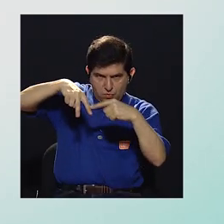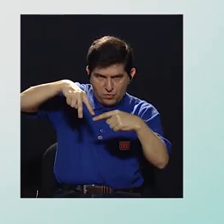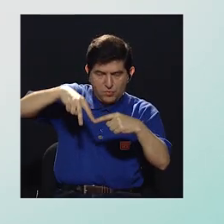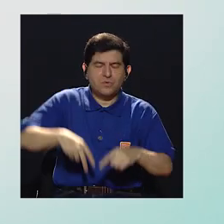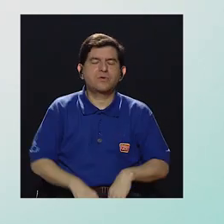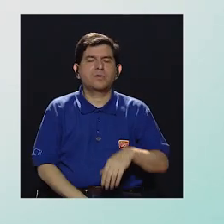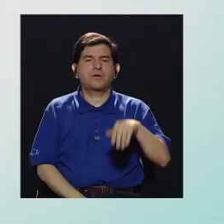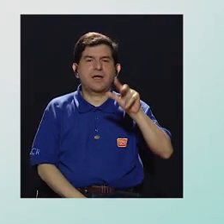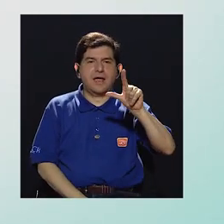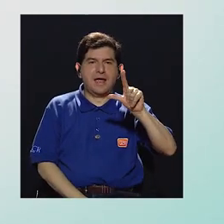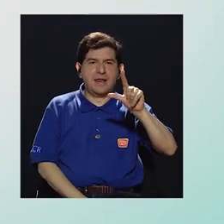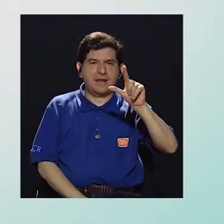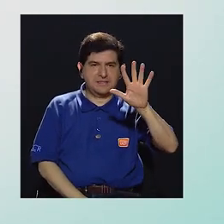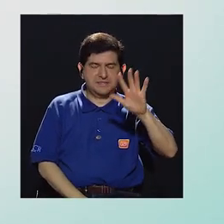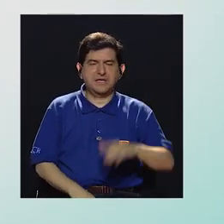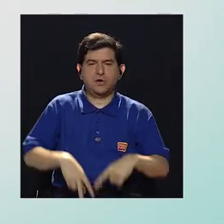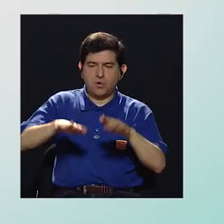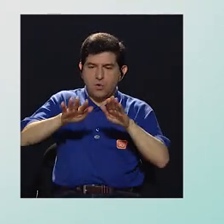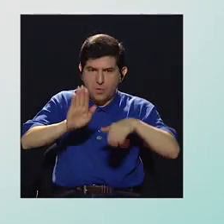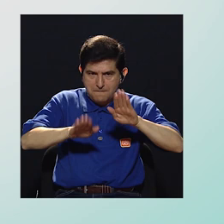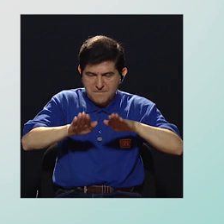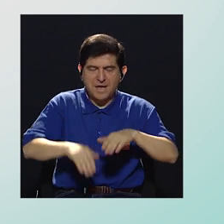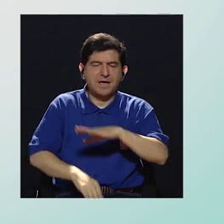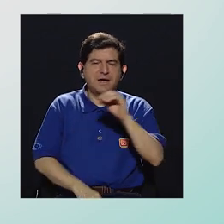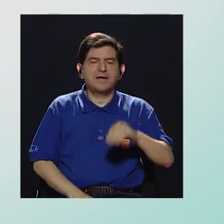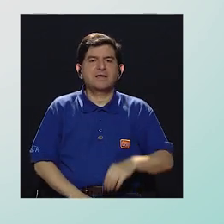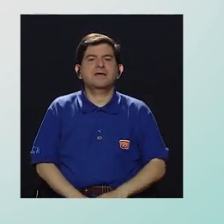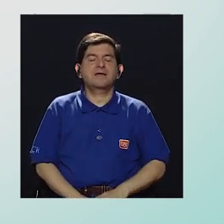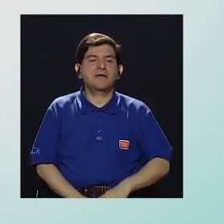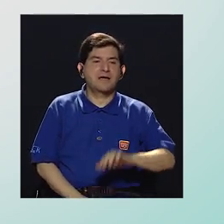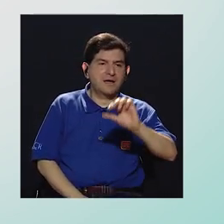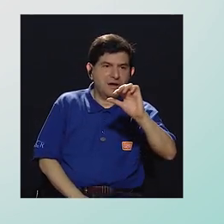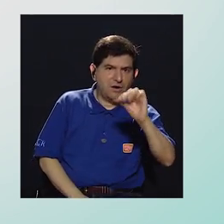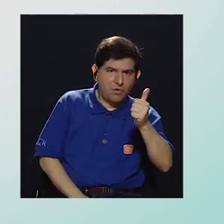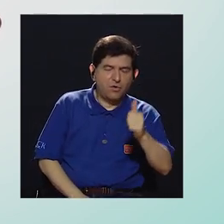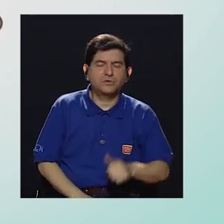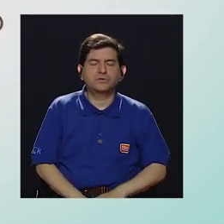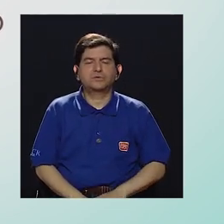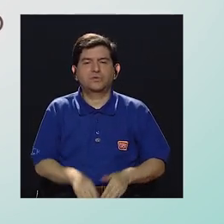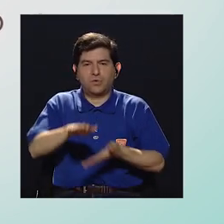pierna, L5 con el pie, y S1 tiene que ver más que todo con la